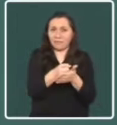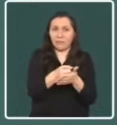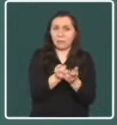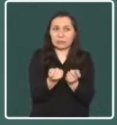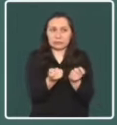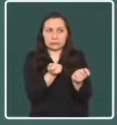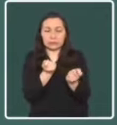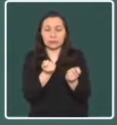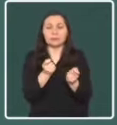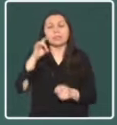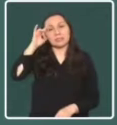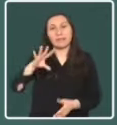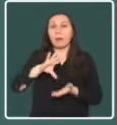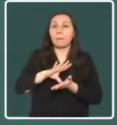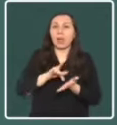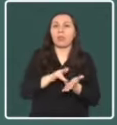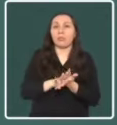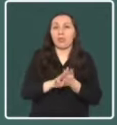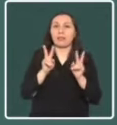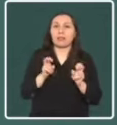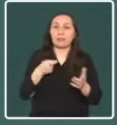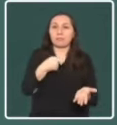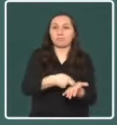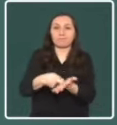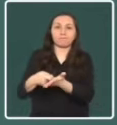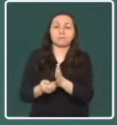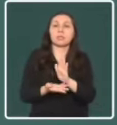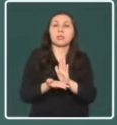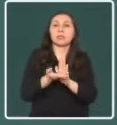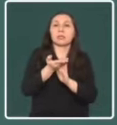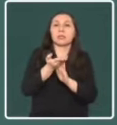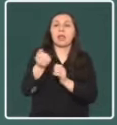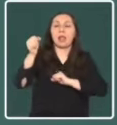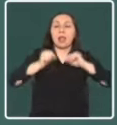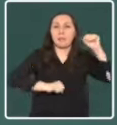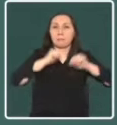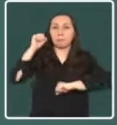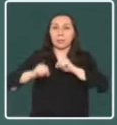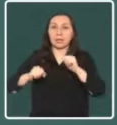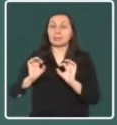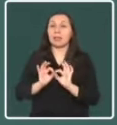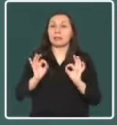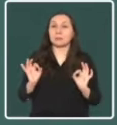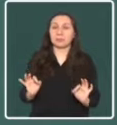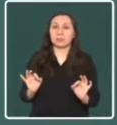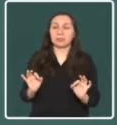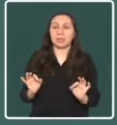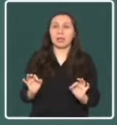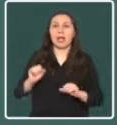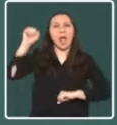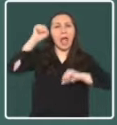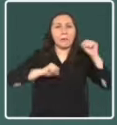mes. Sabemos que el país está al debe en materia de financiamiento para el crecimiento de las empresas, en especial